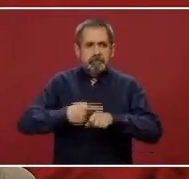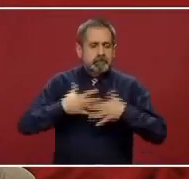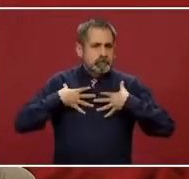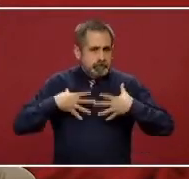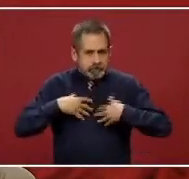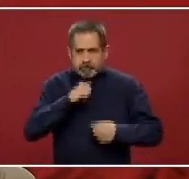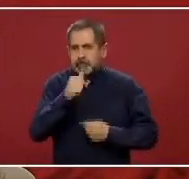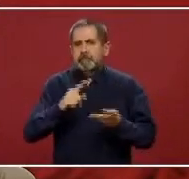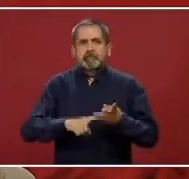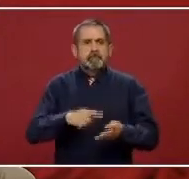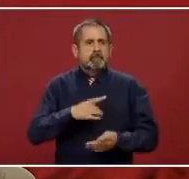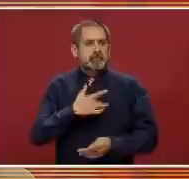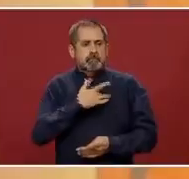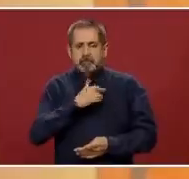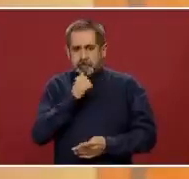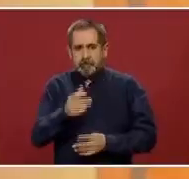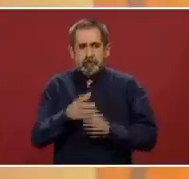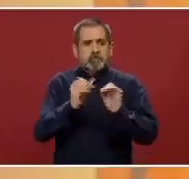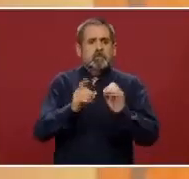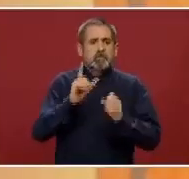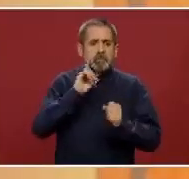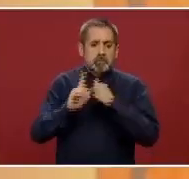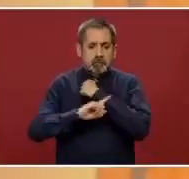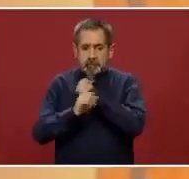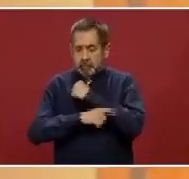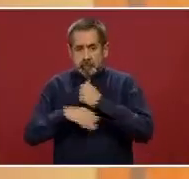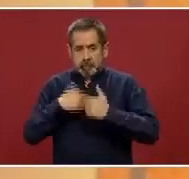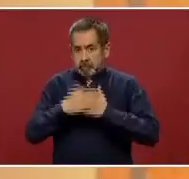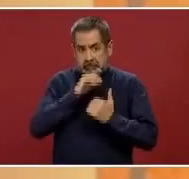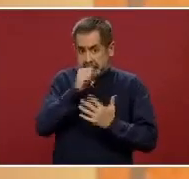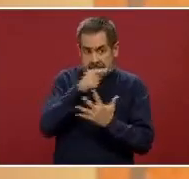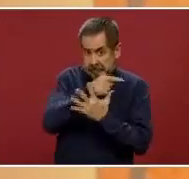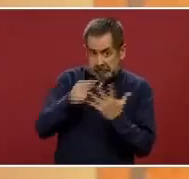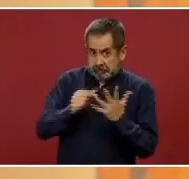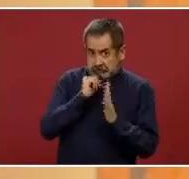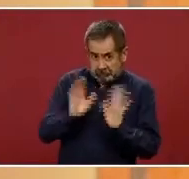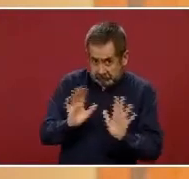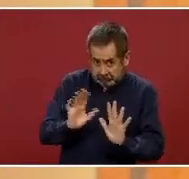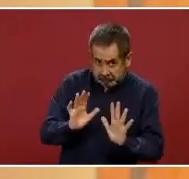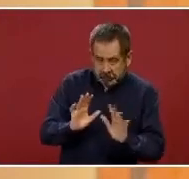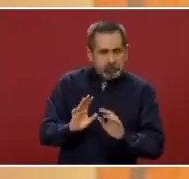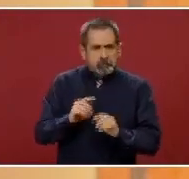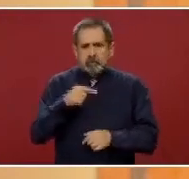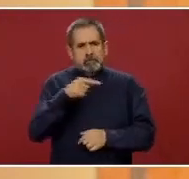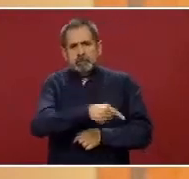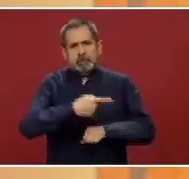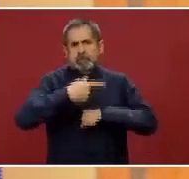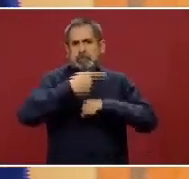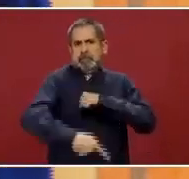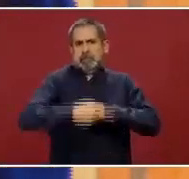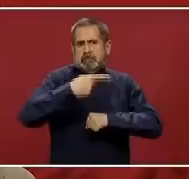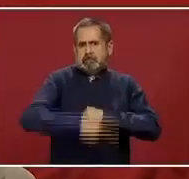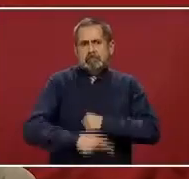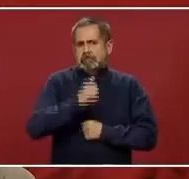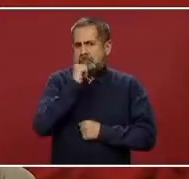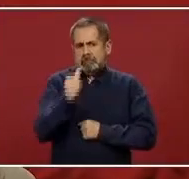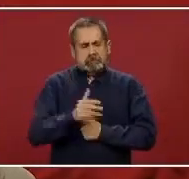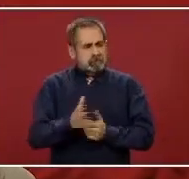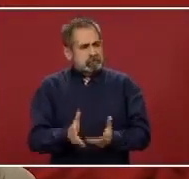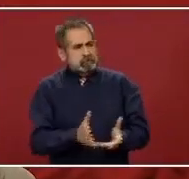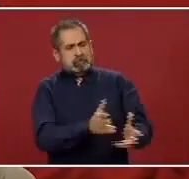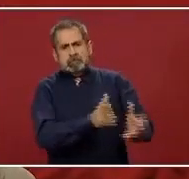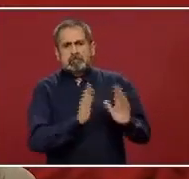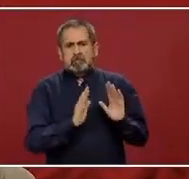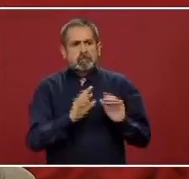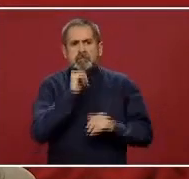enfermedad cardíaca, o no son mujeres embarazadas, no tienen un riesgo importante de complicarse. Por lo